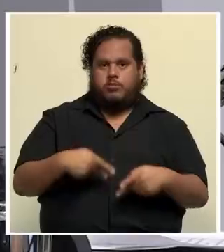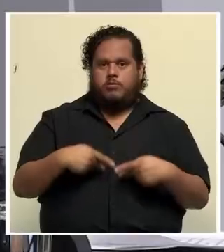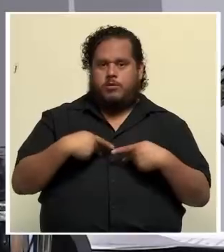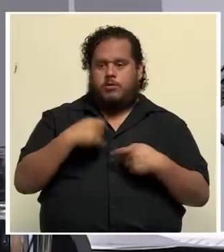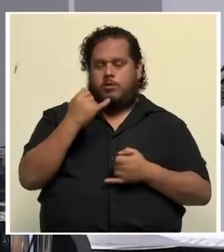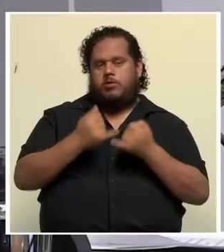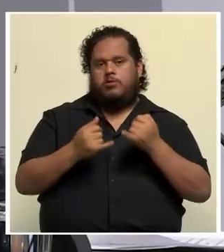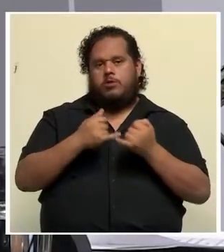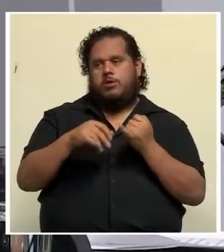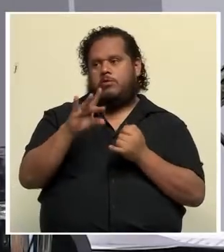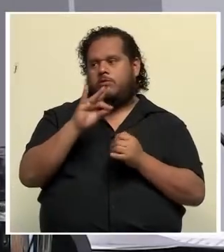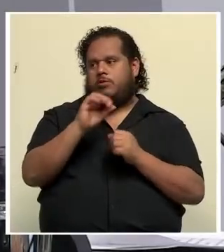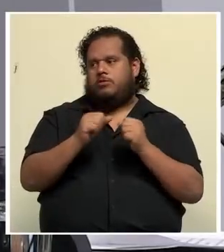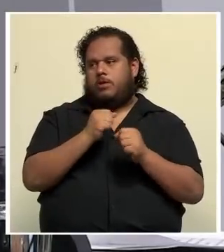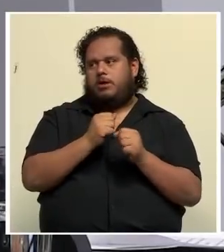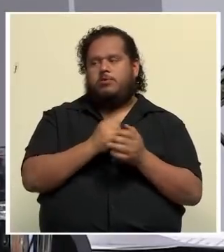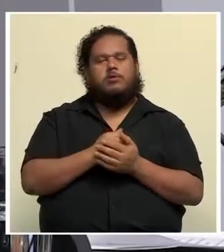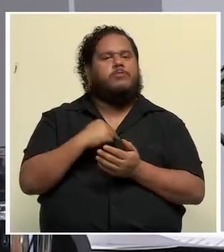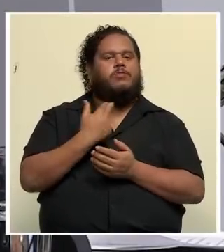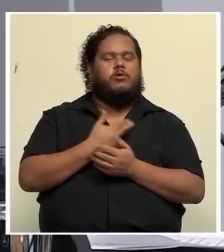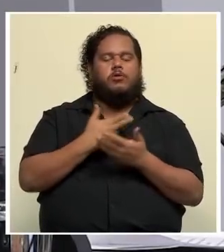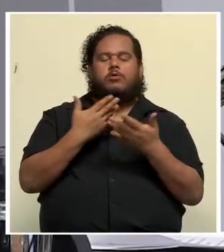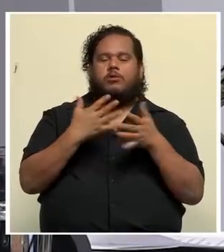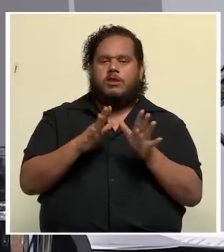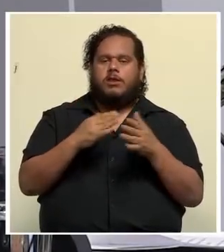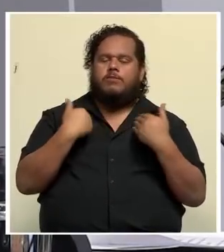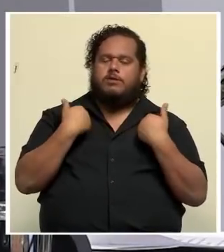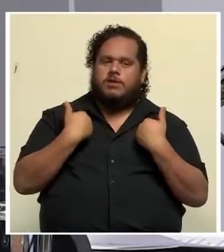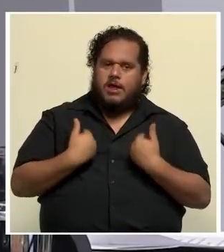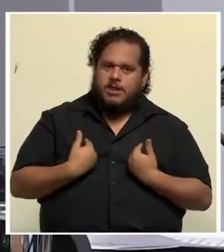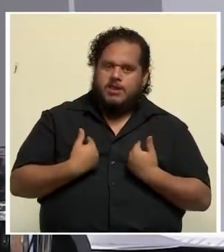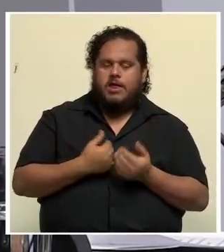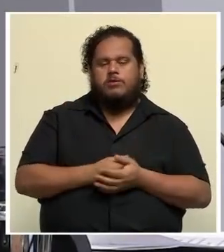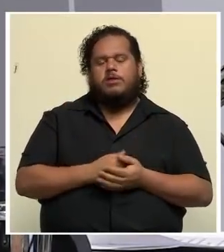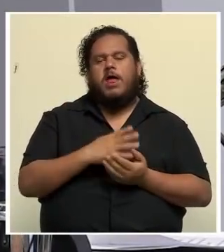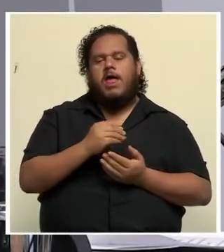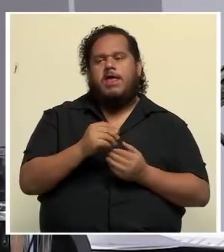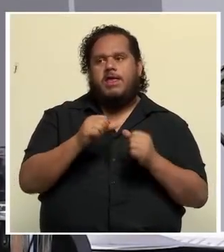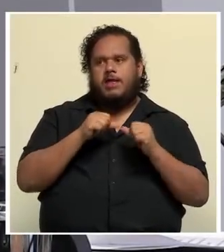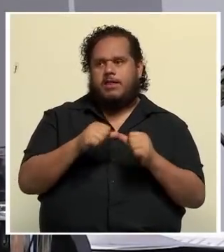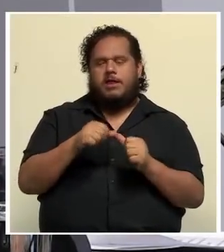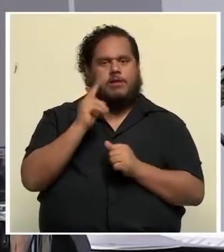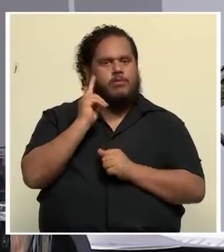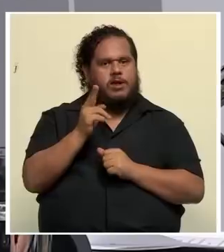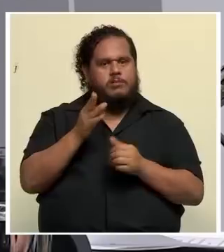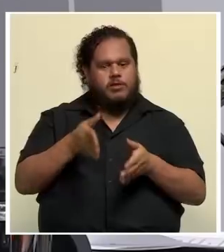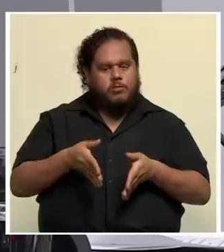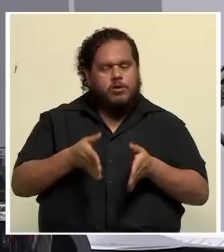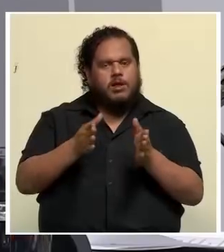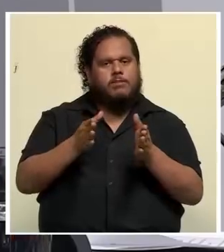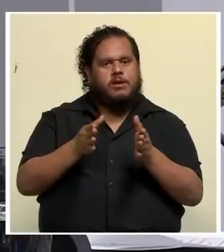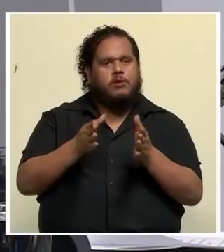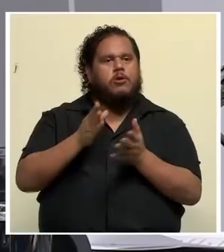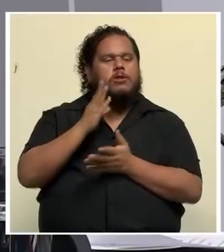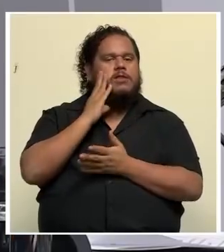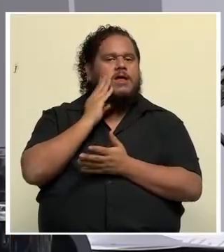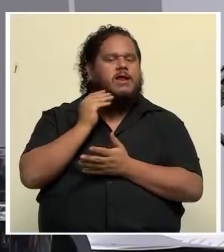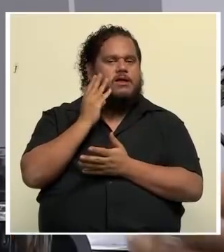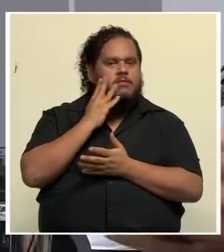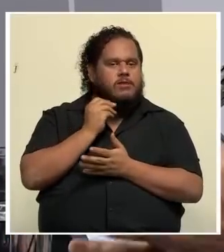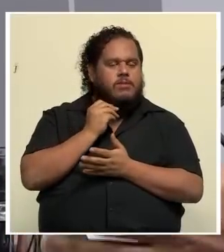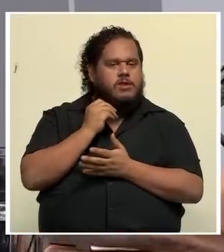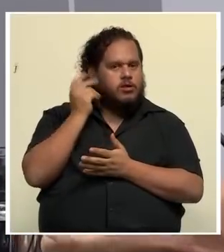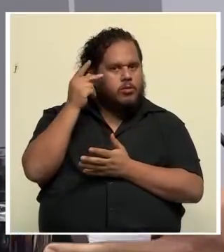los últimos 8 años, estamos ya cansados. Y que seguir por el mismo camino de la